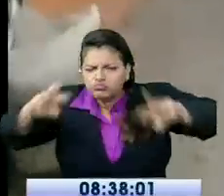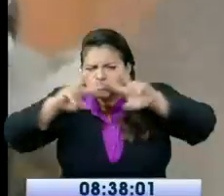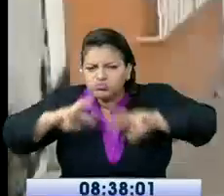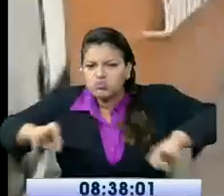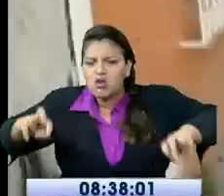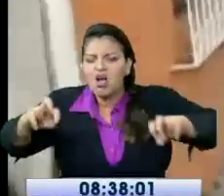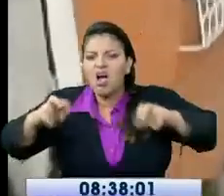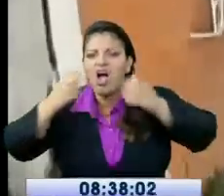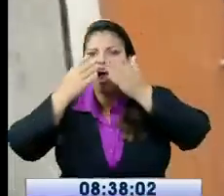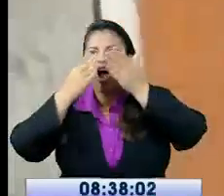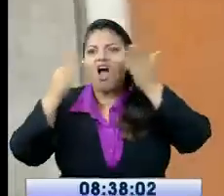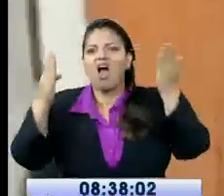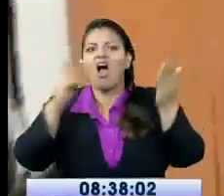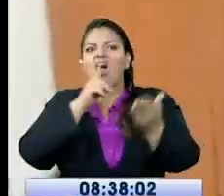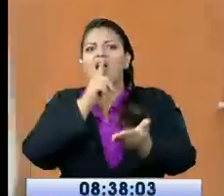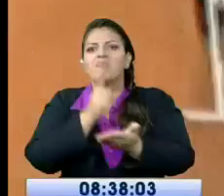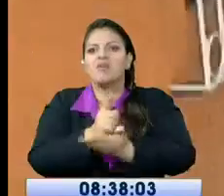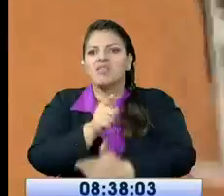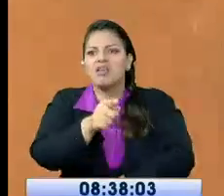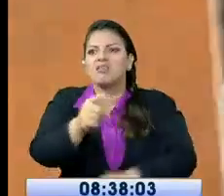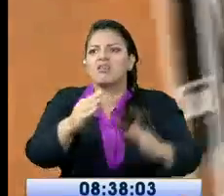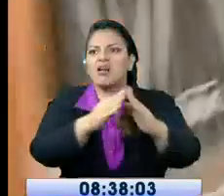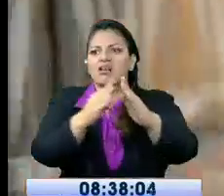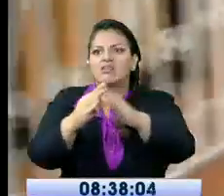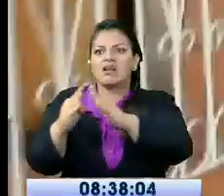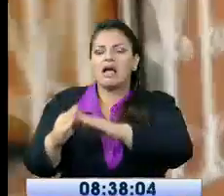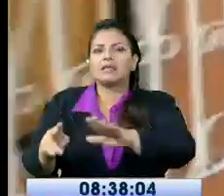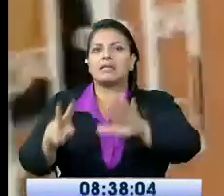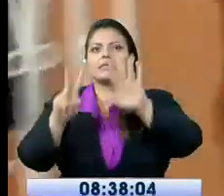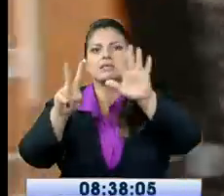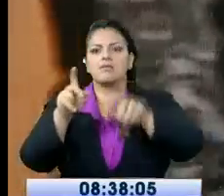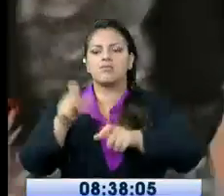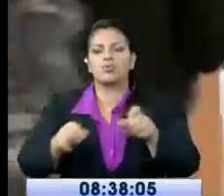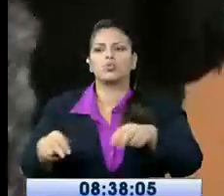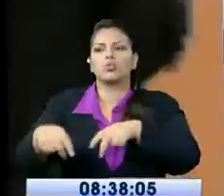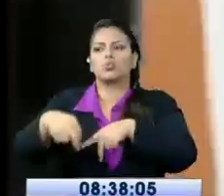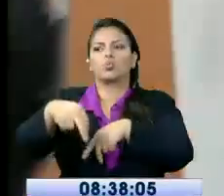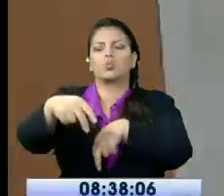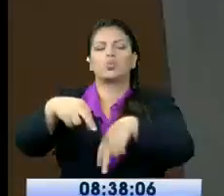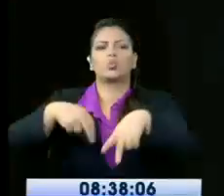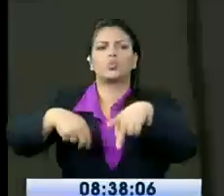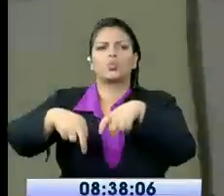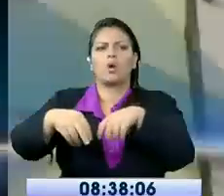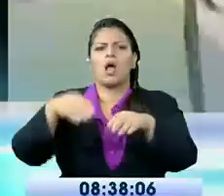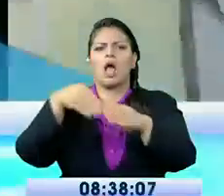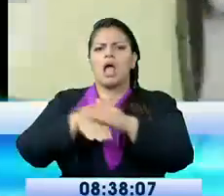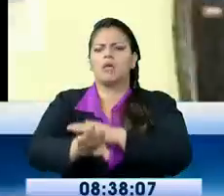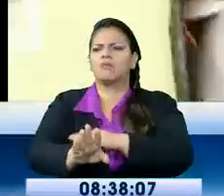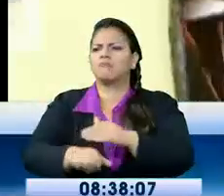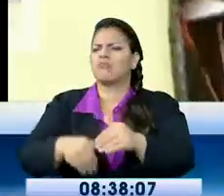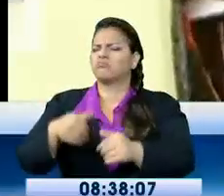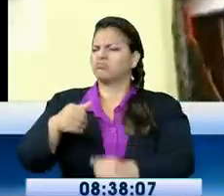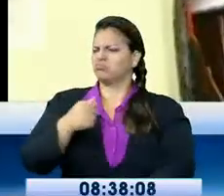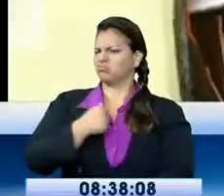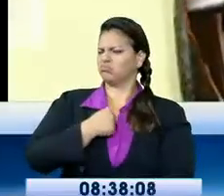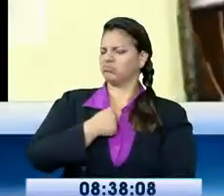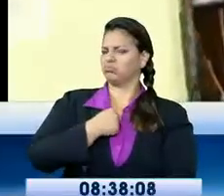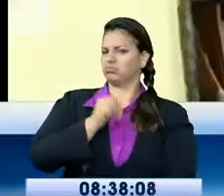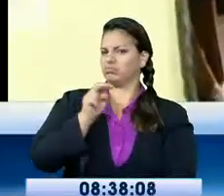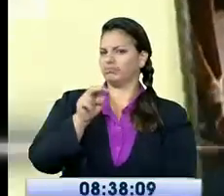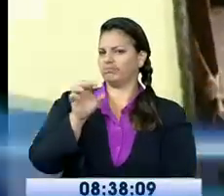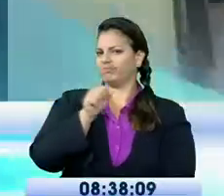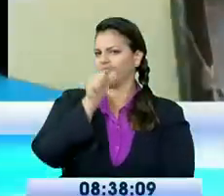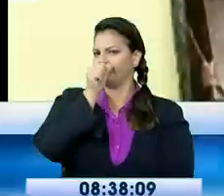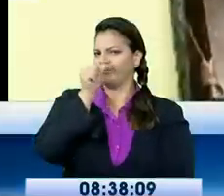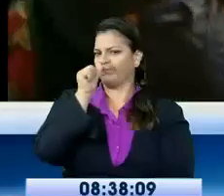y determinaron que en 7 casas había un inusual movimiento de ingreso y salida de personas, y acompañados del grupo GEMA, la